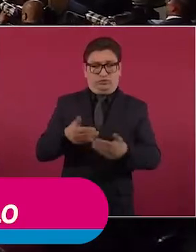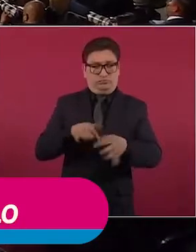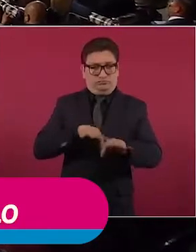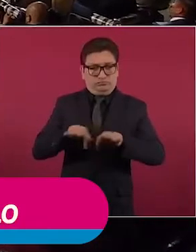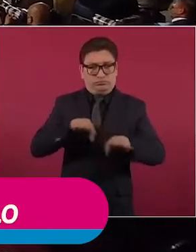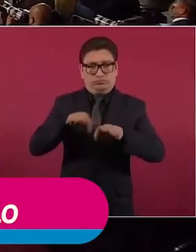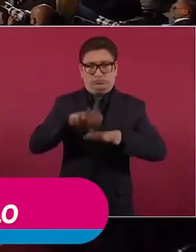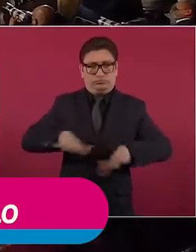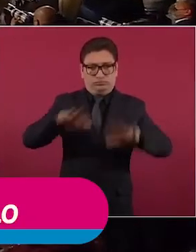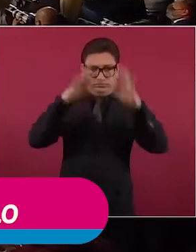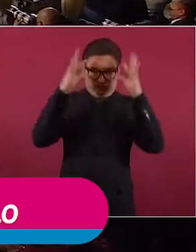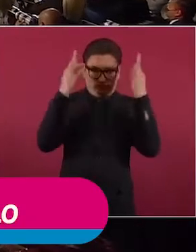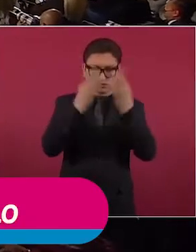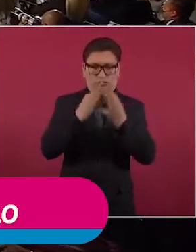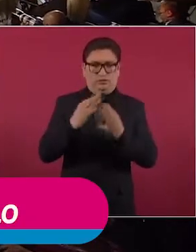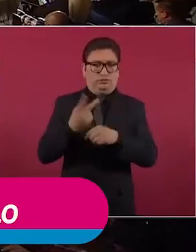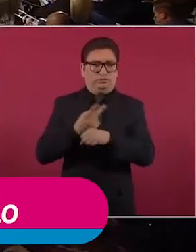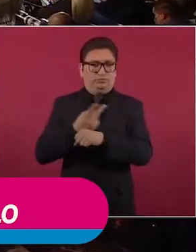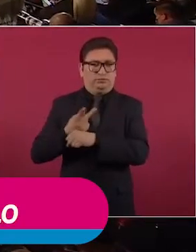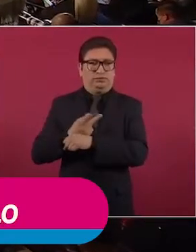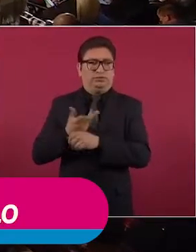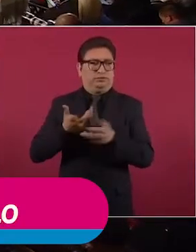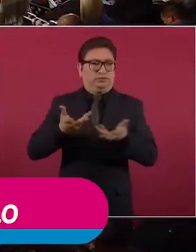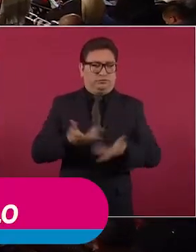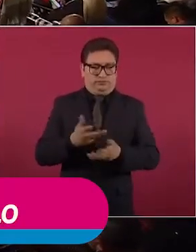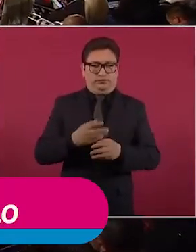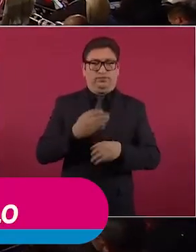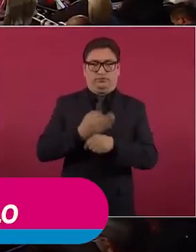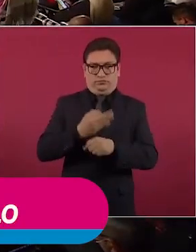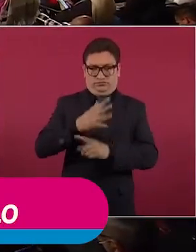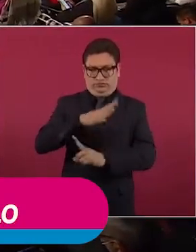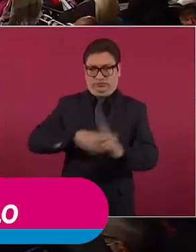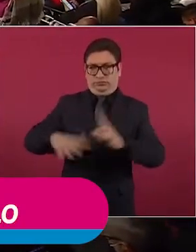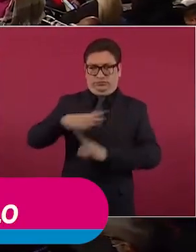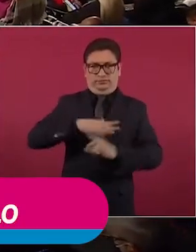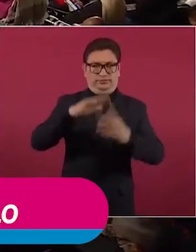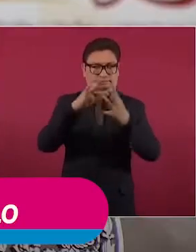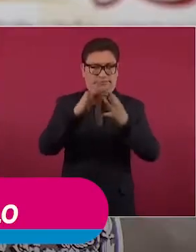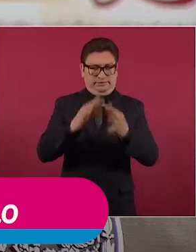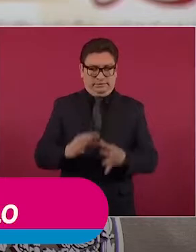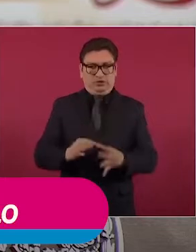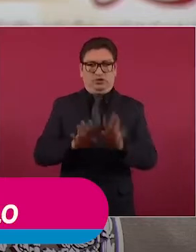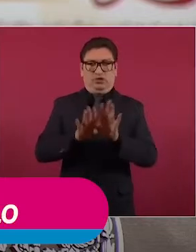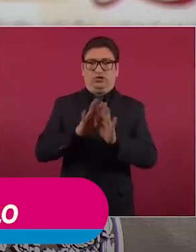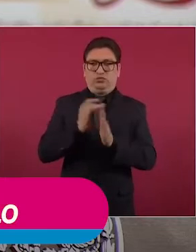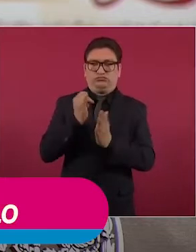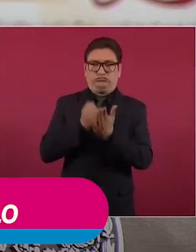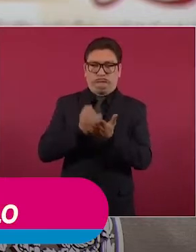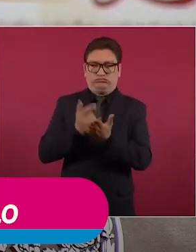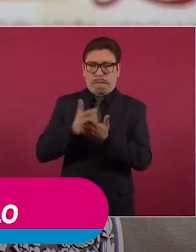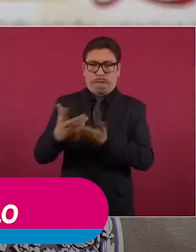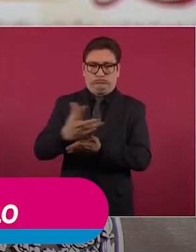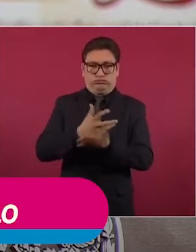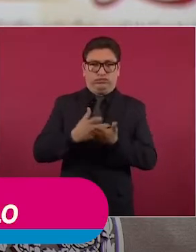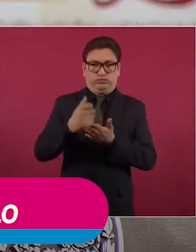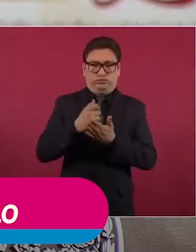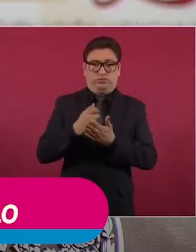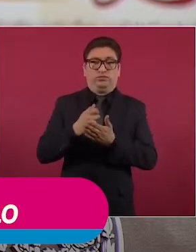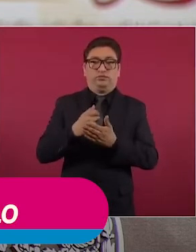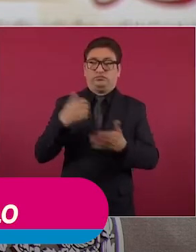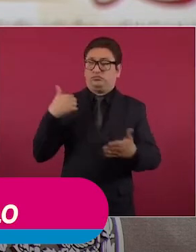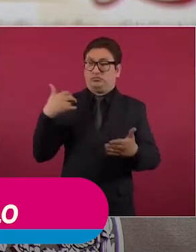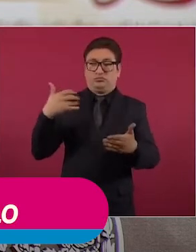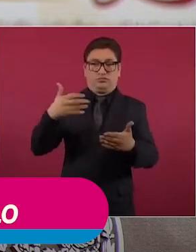en aduanas para poner en contexto en el tema de la recaudación. A diciembre de este